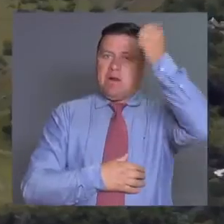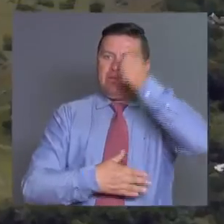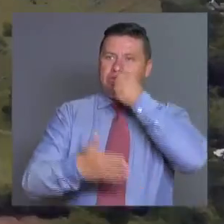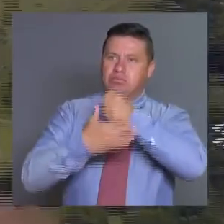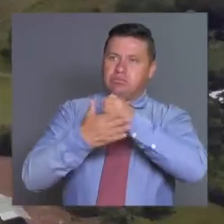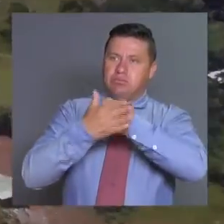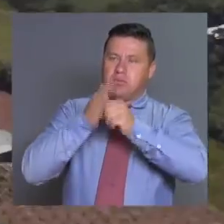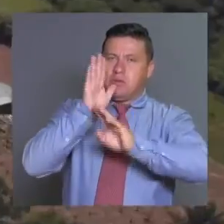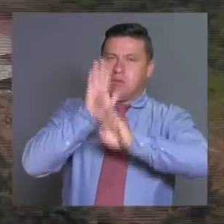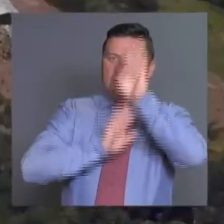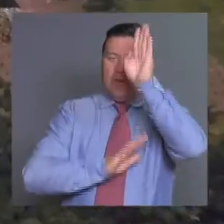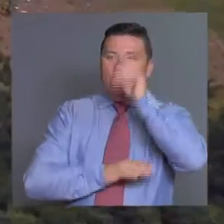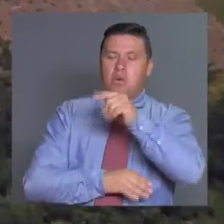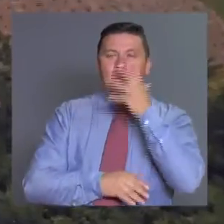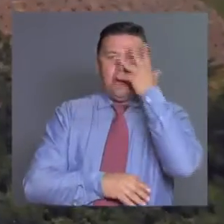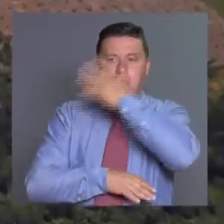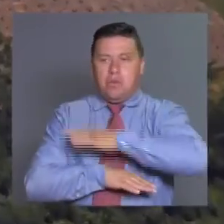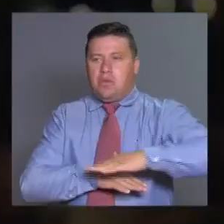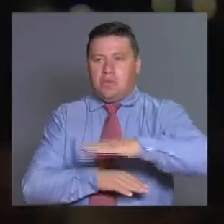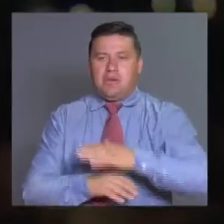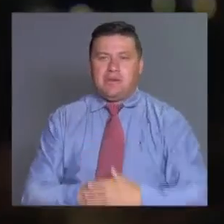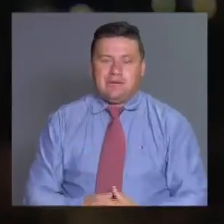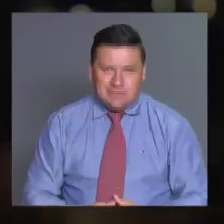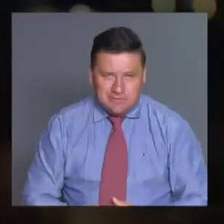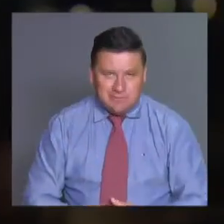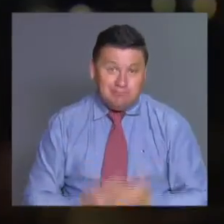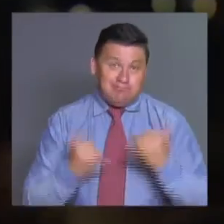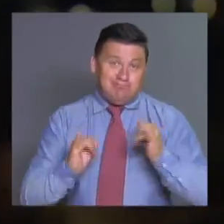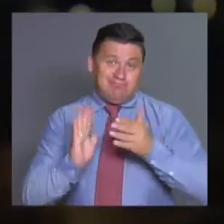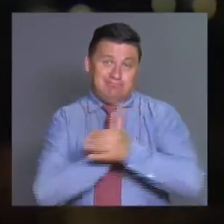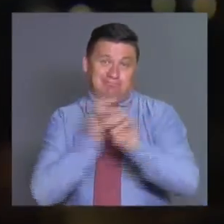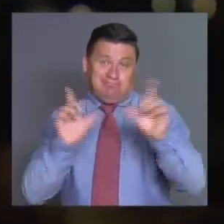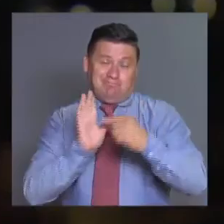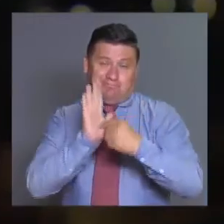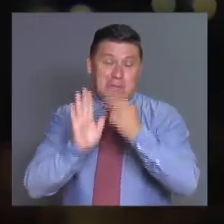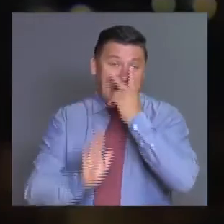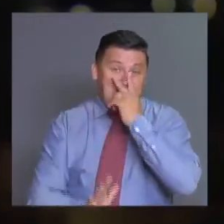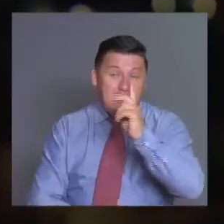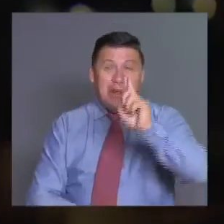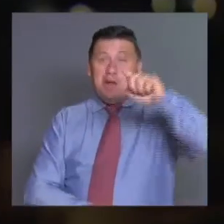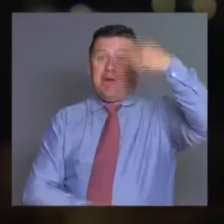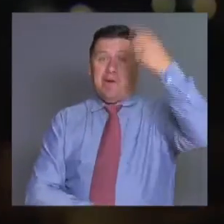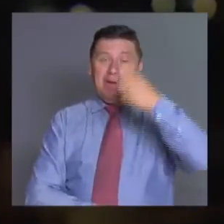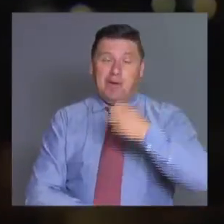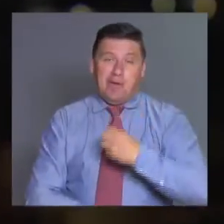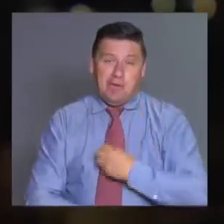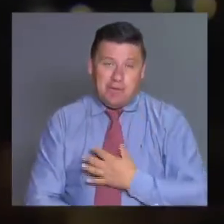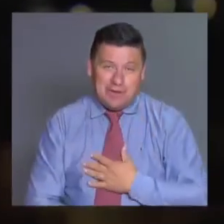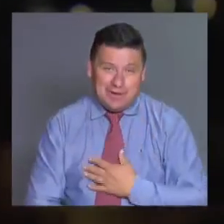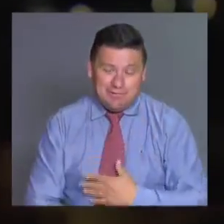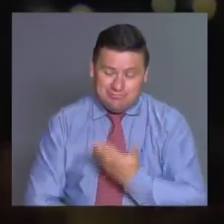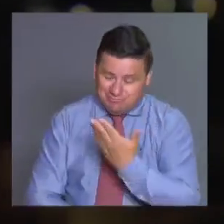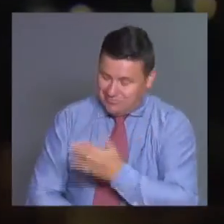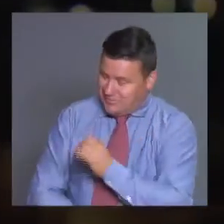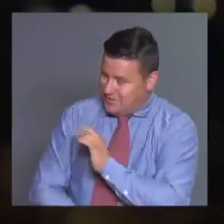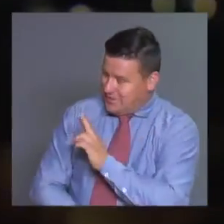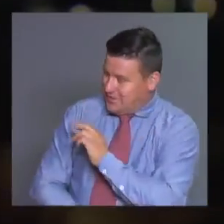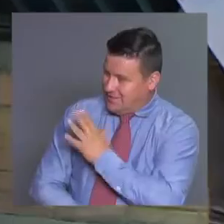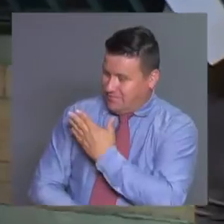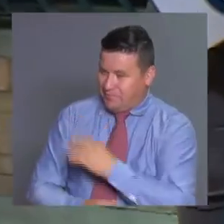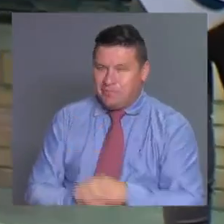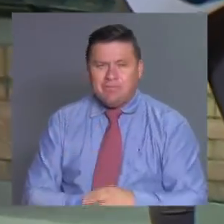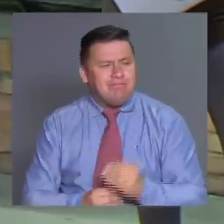impulsa el desarrollo de este próspero y hermoso municipio hasta aquí talentos en pantalla nos vemos en una próxima oportunidad adelante aire